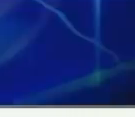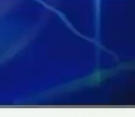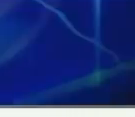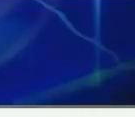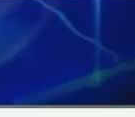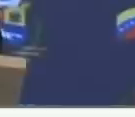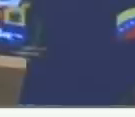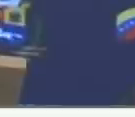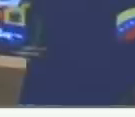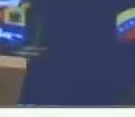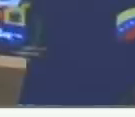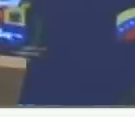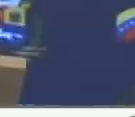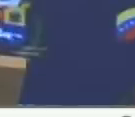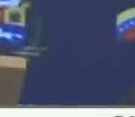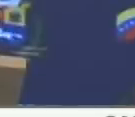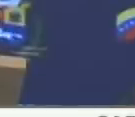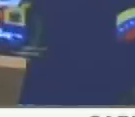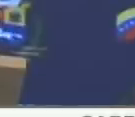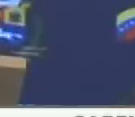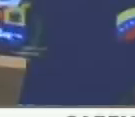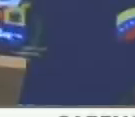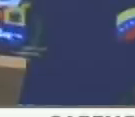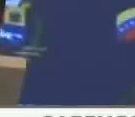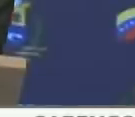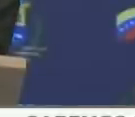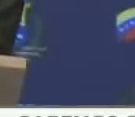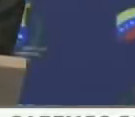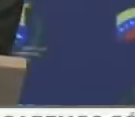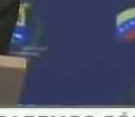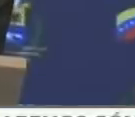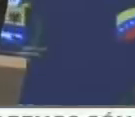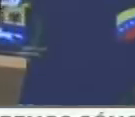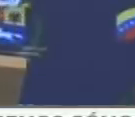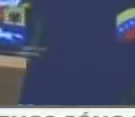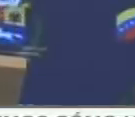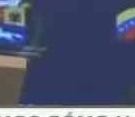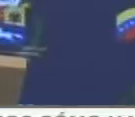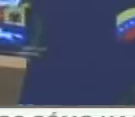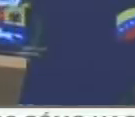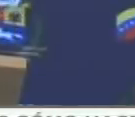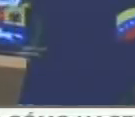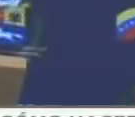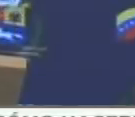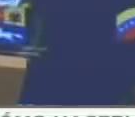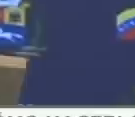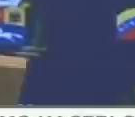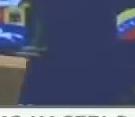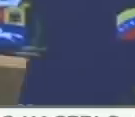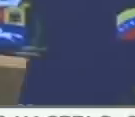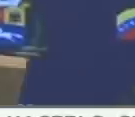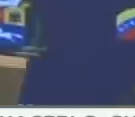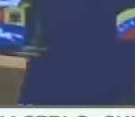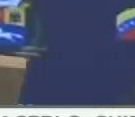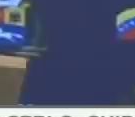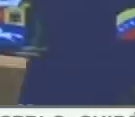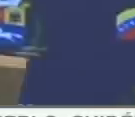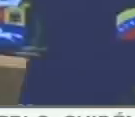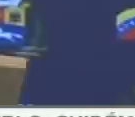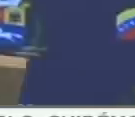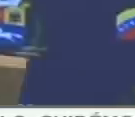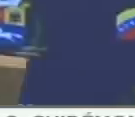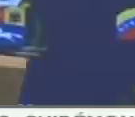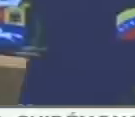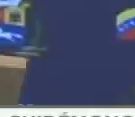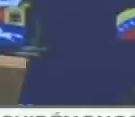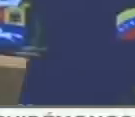sentido. Luego también, esto ya es la enésima vez que se lo solicitamos, una carta, secretario general,